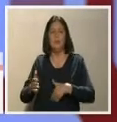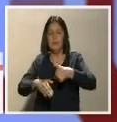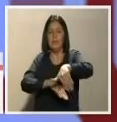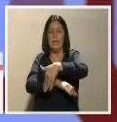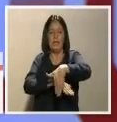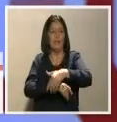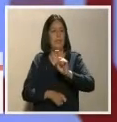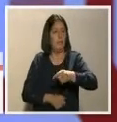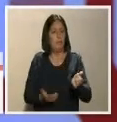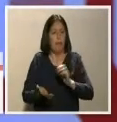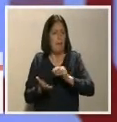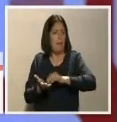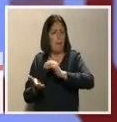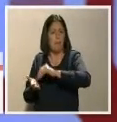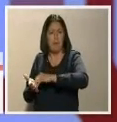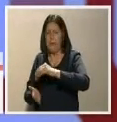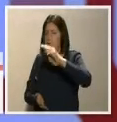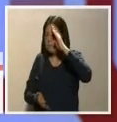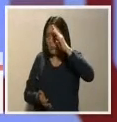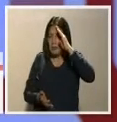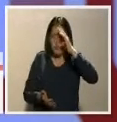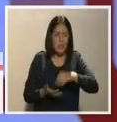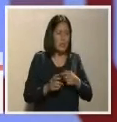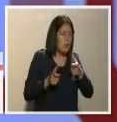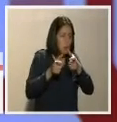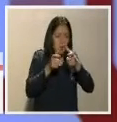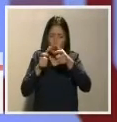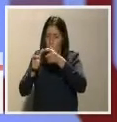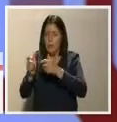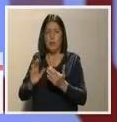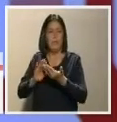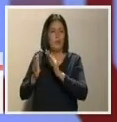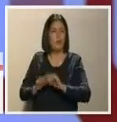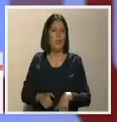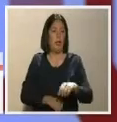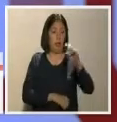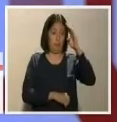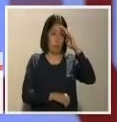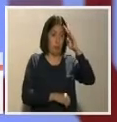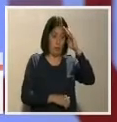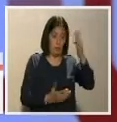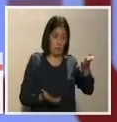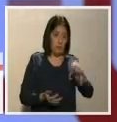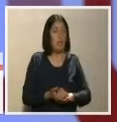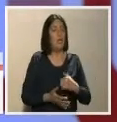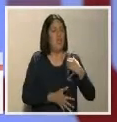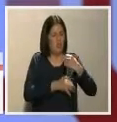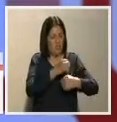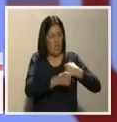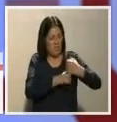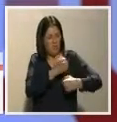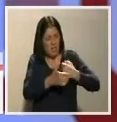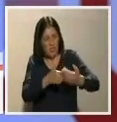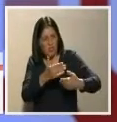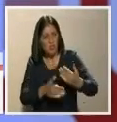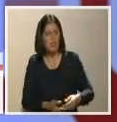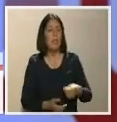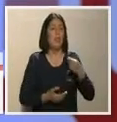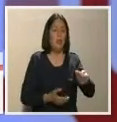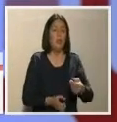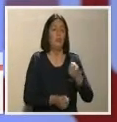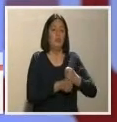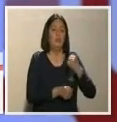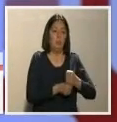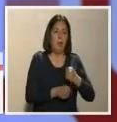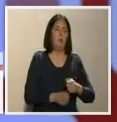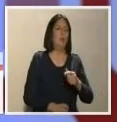necesitamos más efectivos policiales patrullando cada ciudad. A la Policía Nacional, a través de los años, se le ha venido asignando funciones